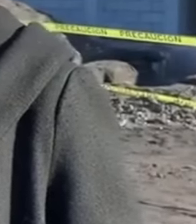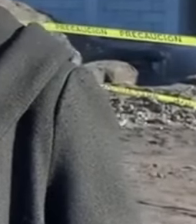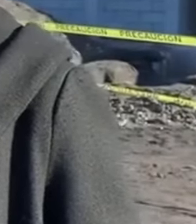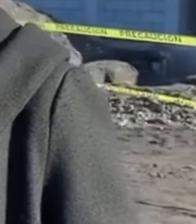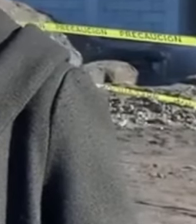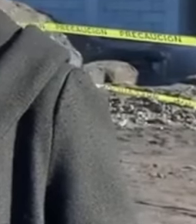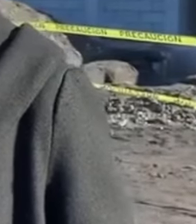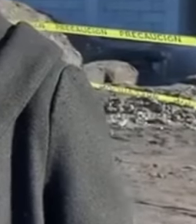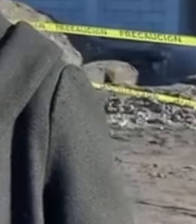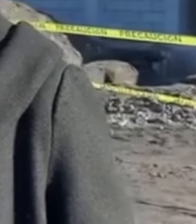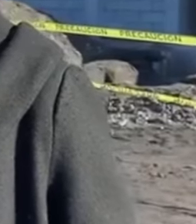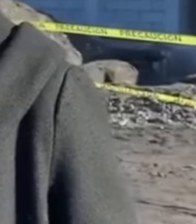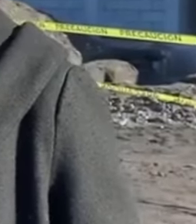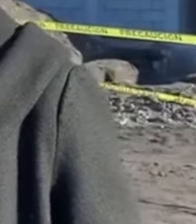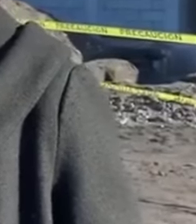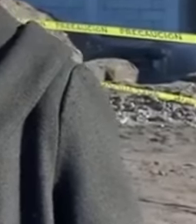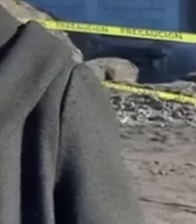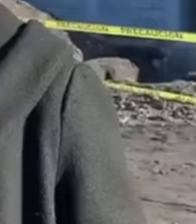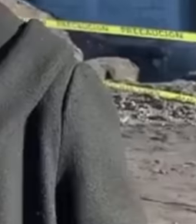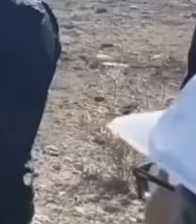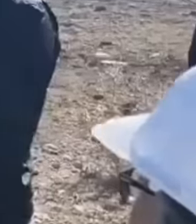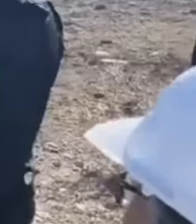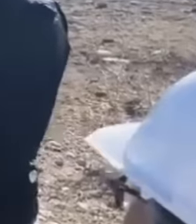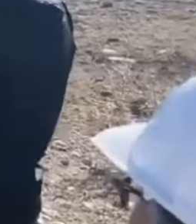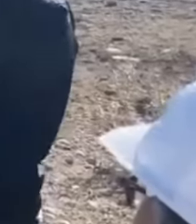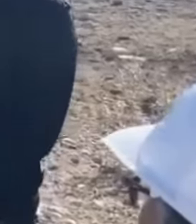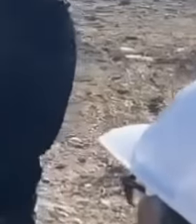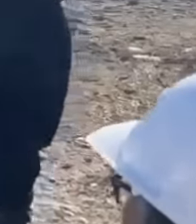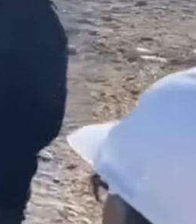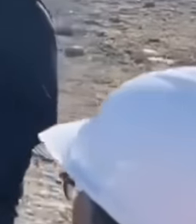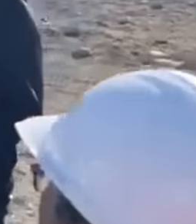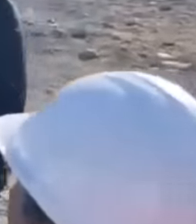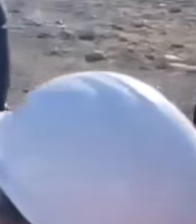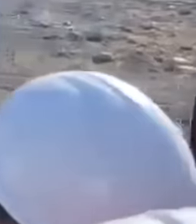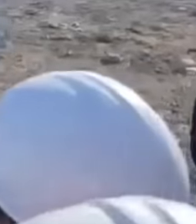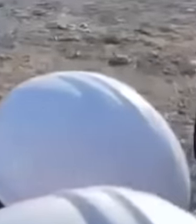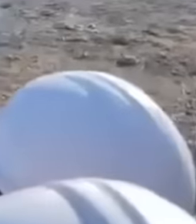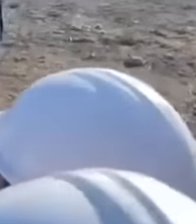hemos venido informando, el presidente Andrés Manuel López Obrador